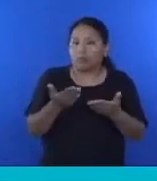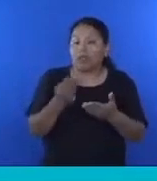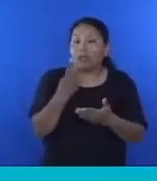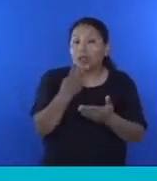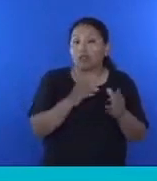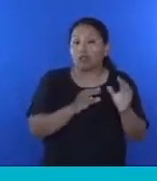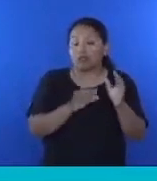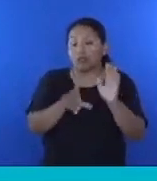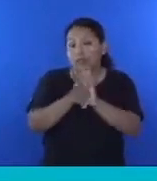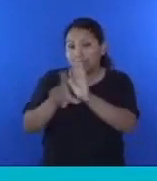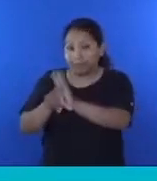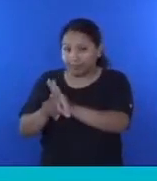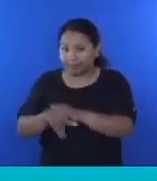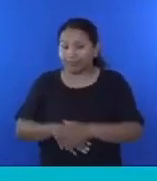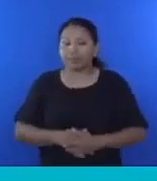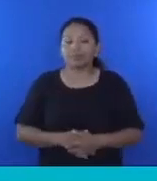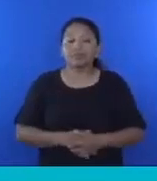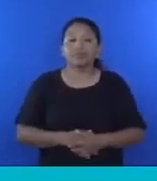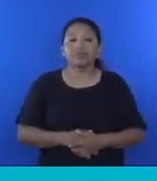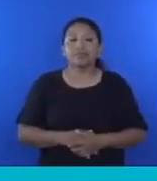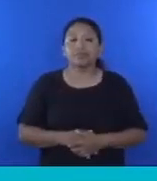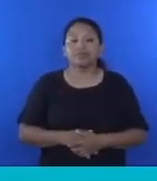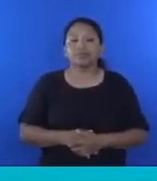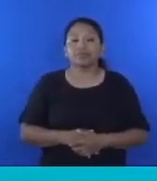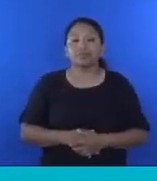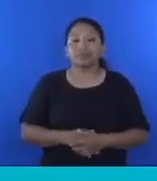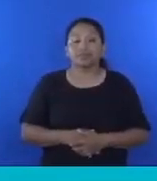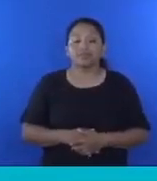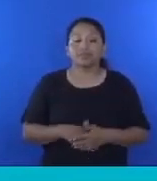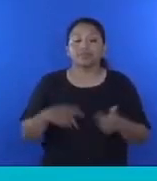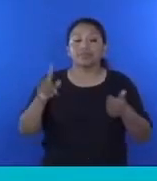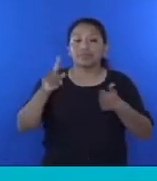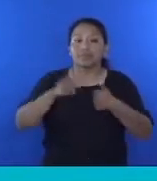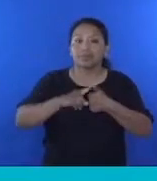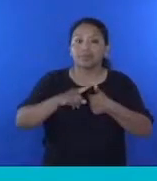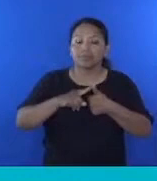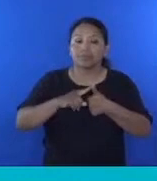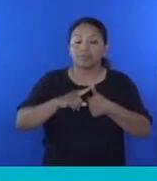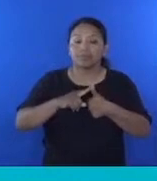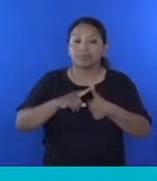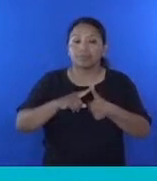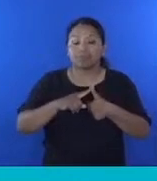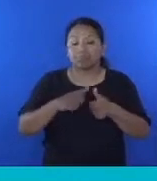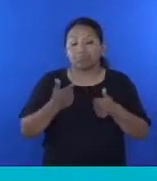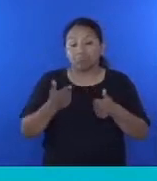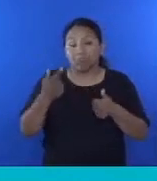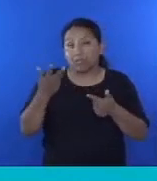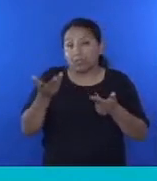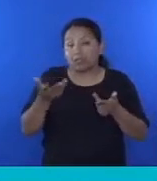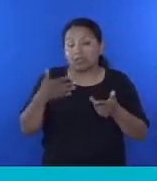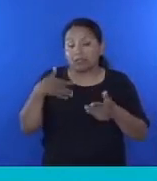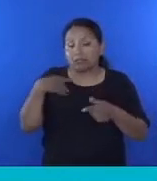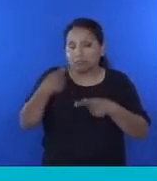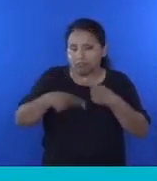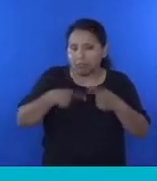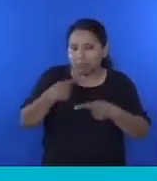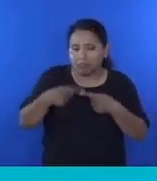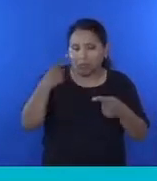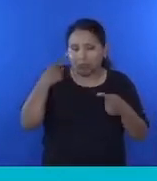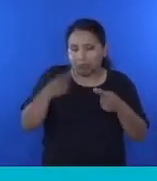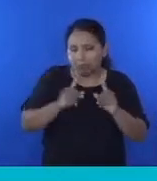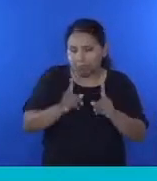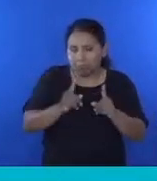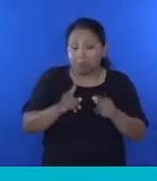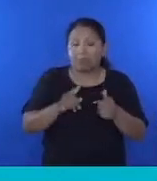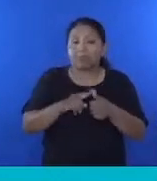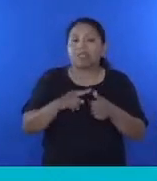leyes. La primera de esas era, y es un objetivo que vamos a seguir llevando adelante,